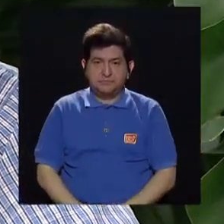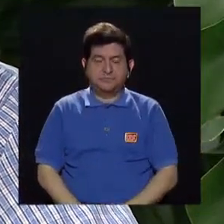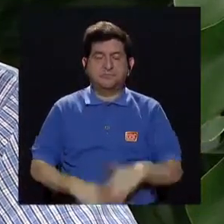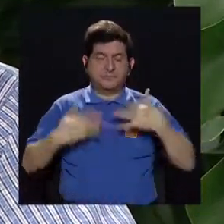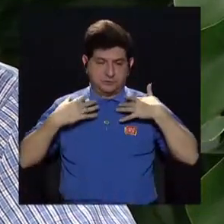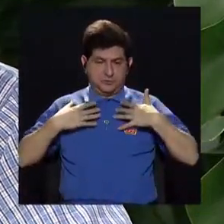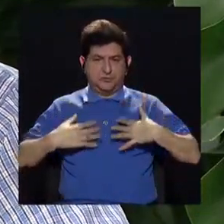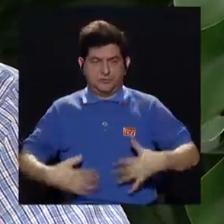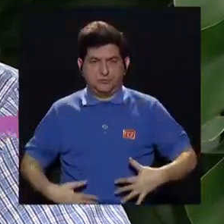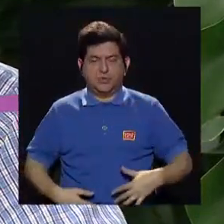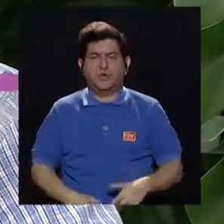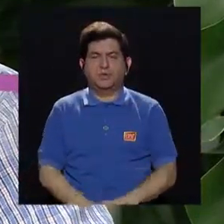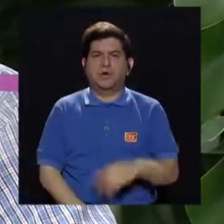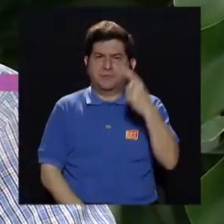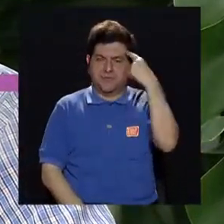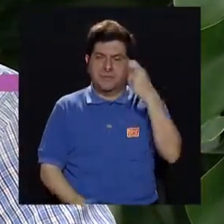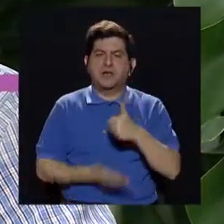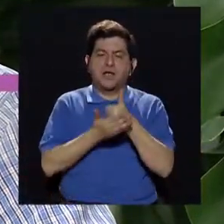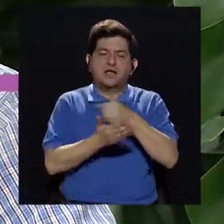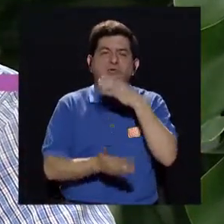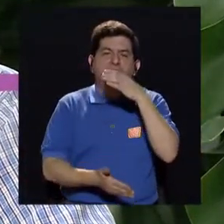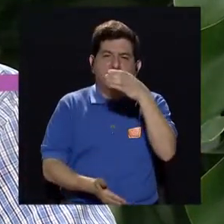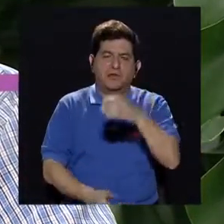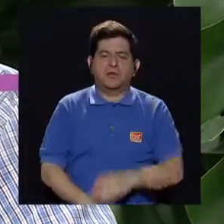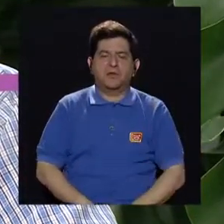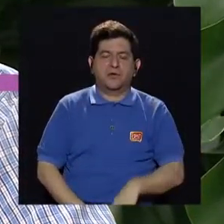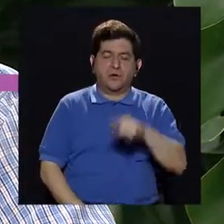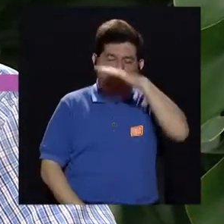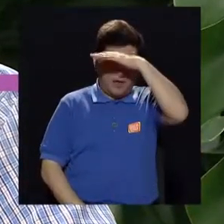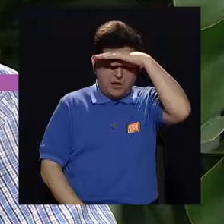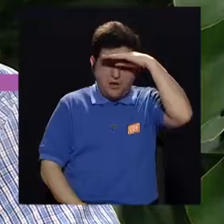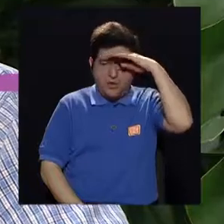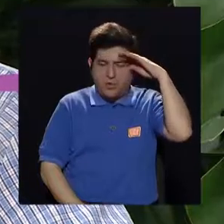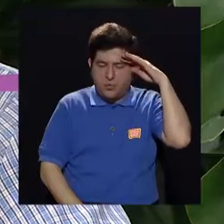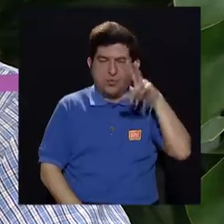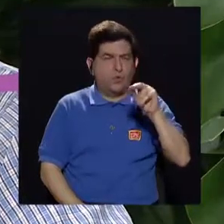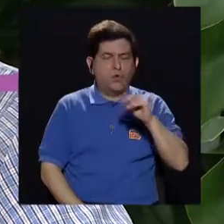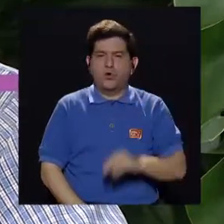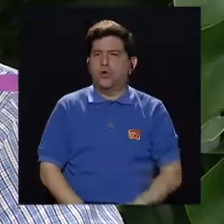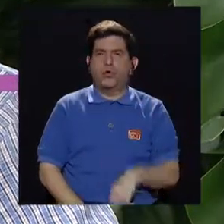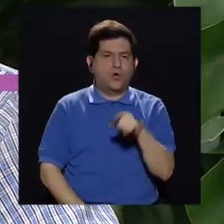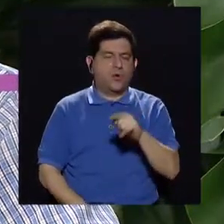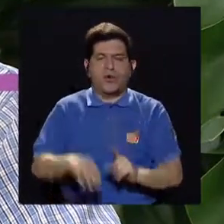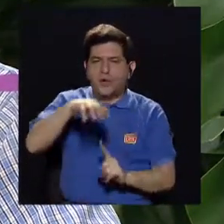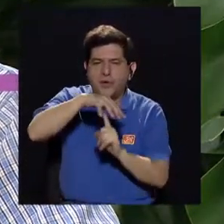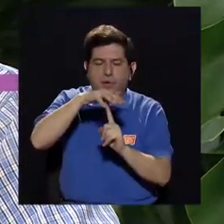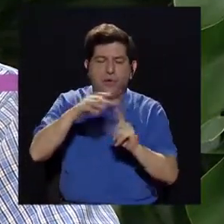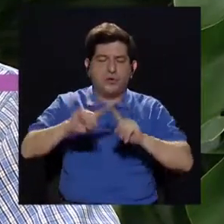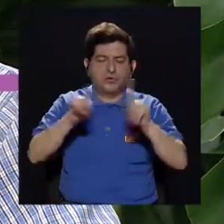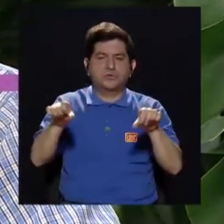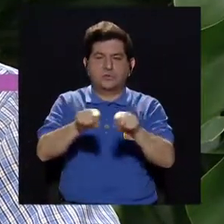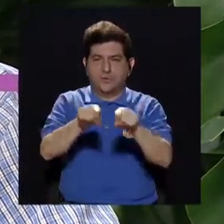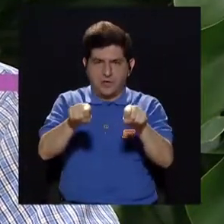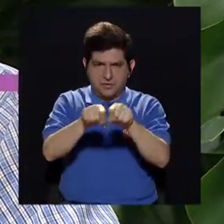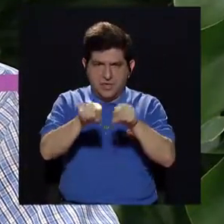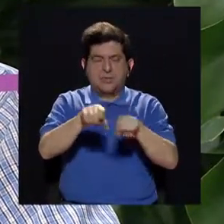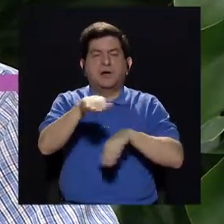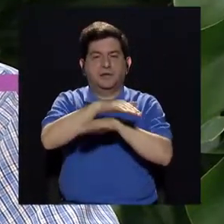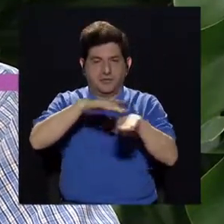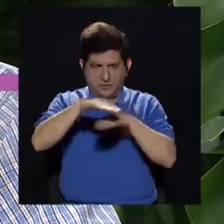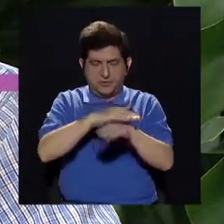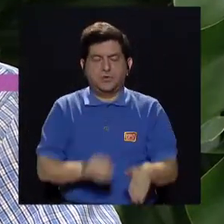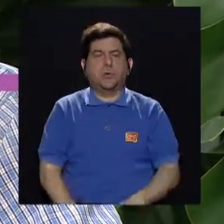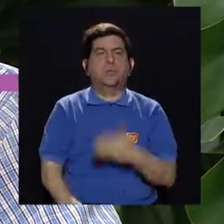como una ropa cálida que favorezca, ¿verdad?, la sudoración y demás, que no genere hongos, etc. Pero el calzado definitivamente es